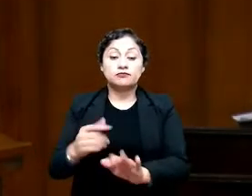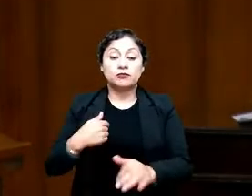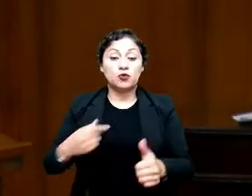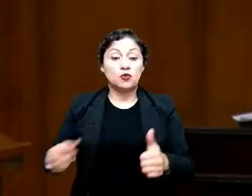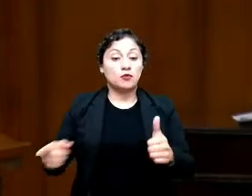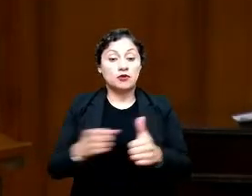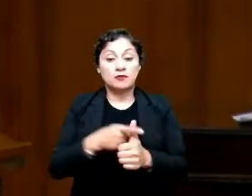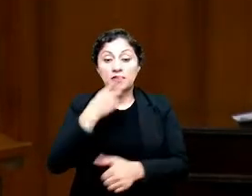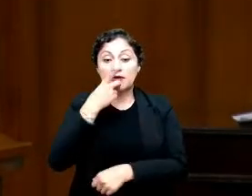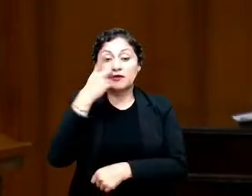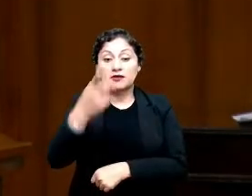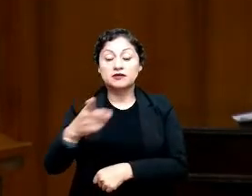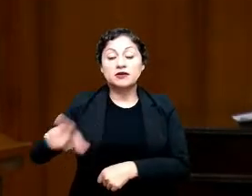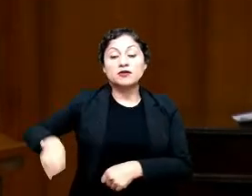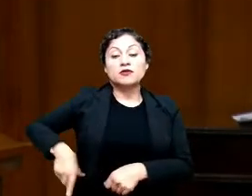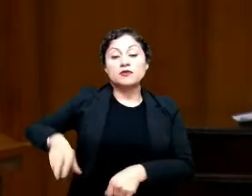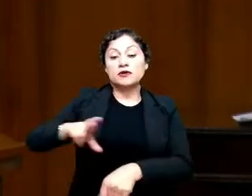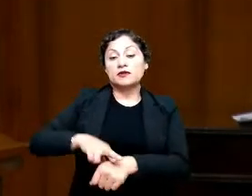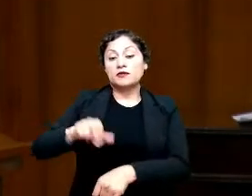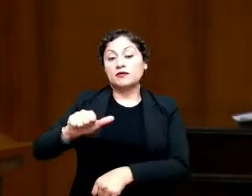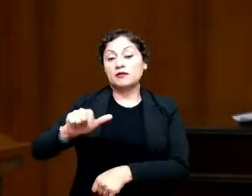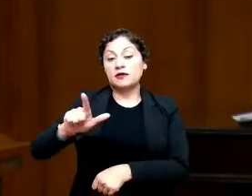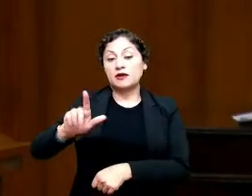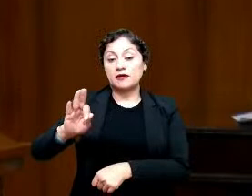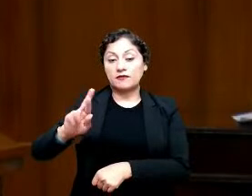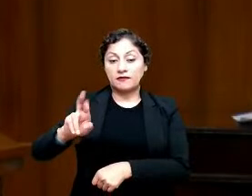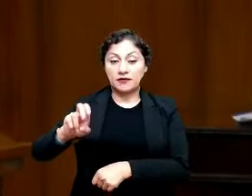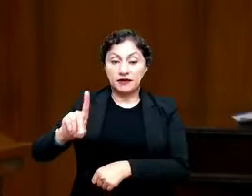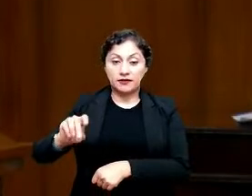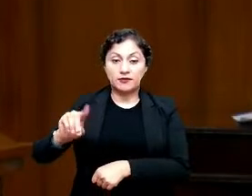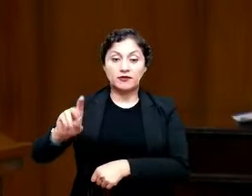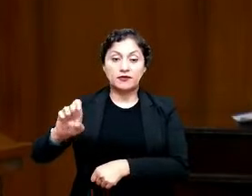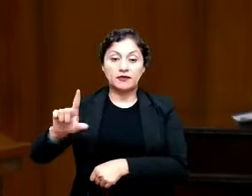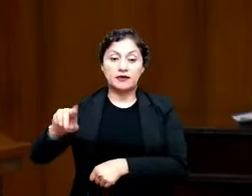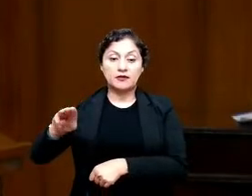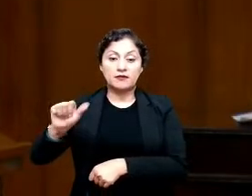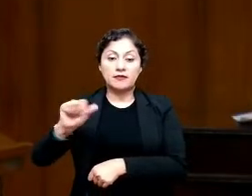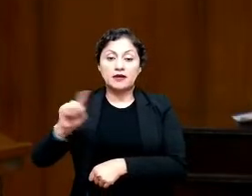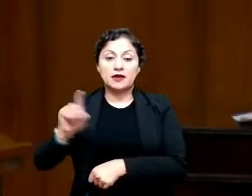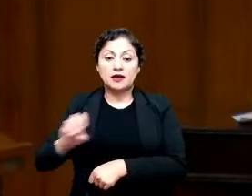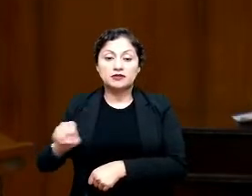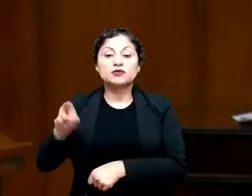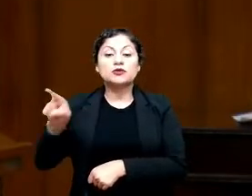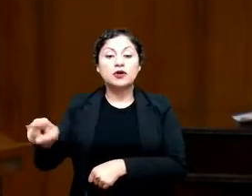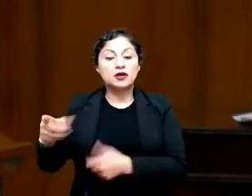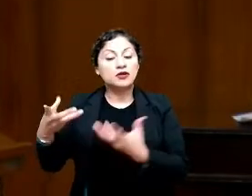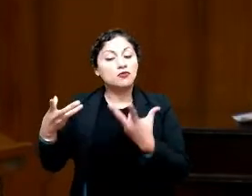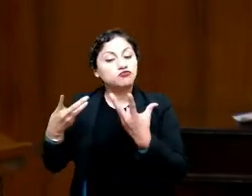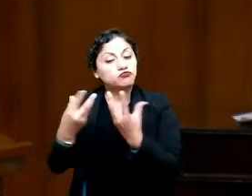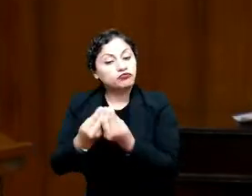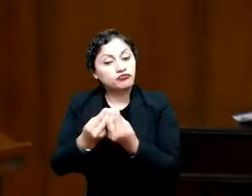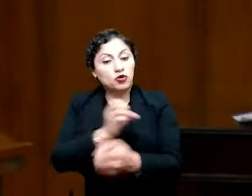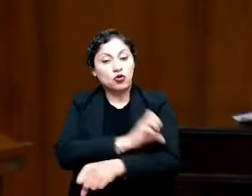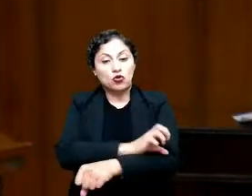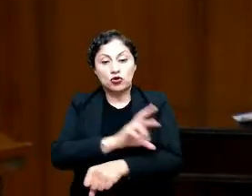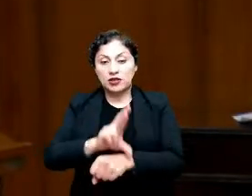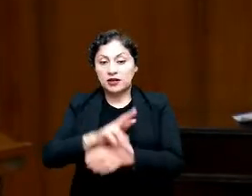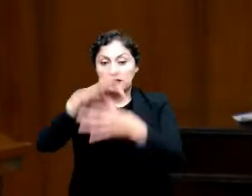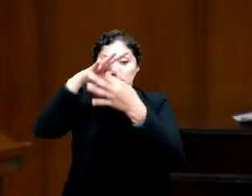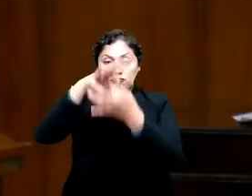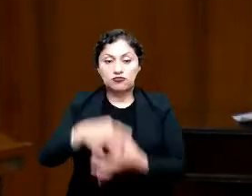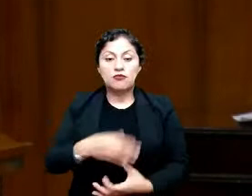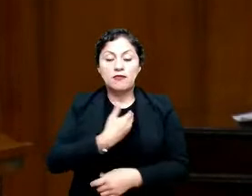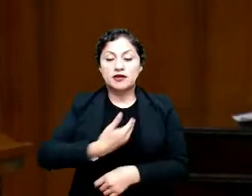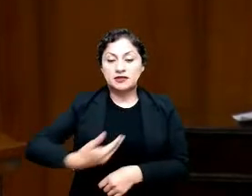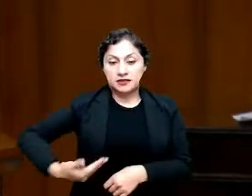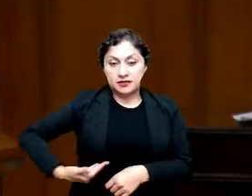gobernador Alfredo del Mazo Maza ha tenido una permanente coordinación con el señor presidente de la República y